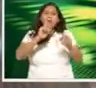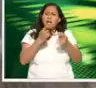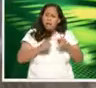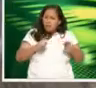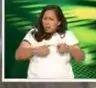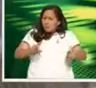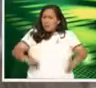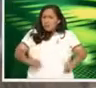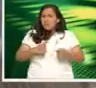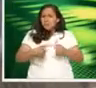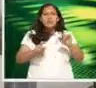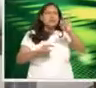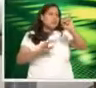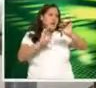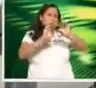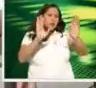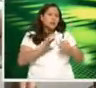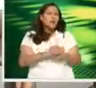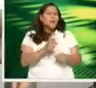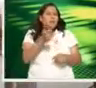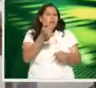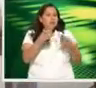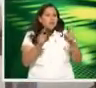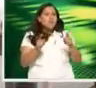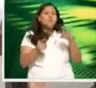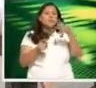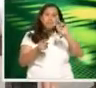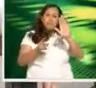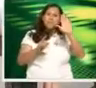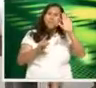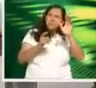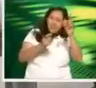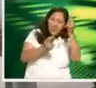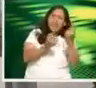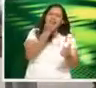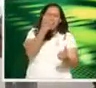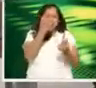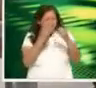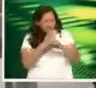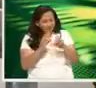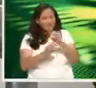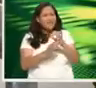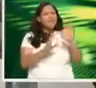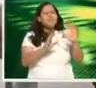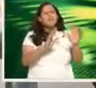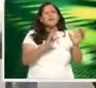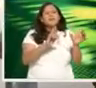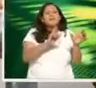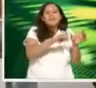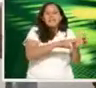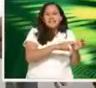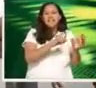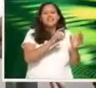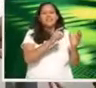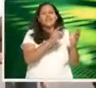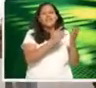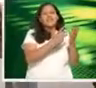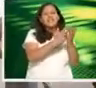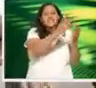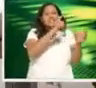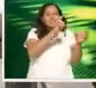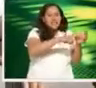Claro. Eres distinto, pero a la vez luego hay como que una orientación excesiva, Sí. ¿no?